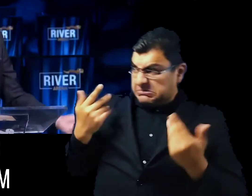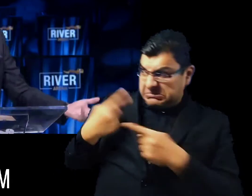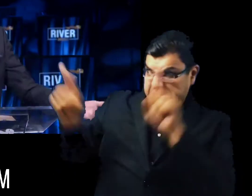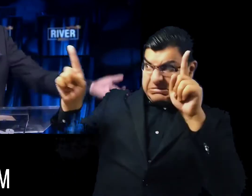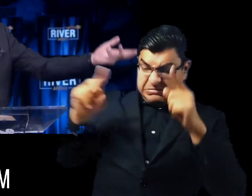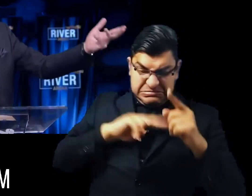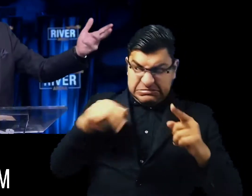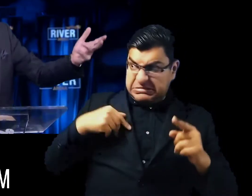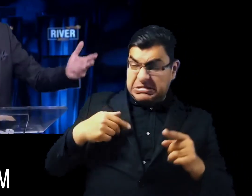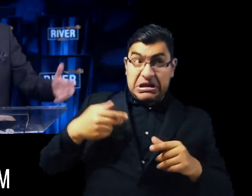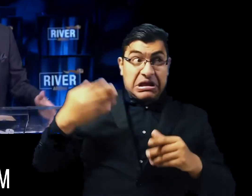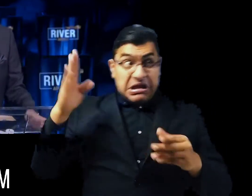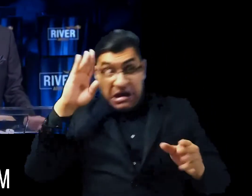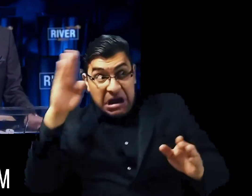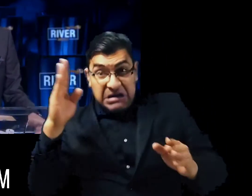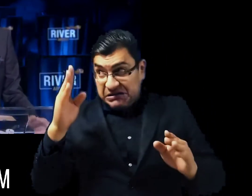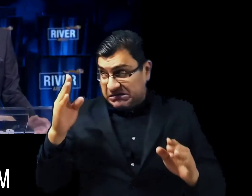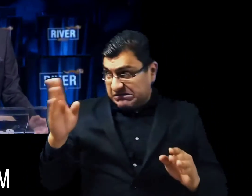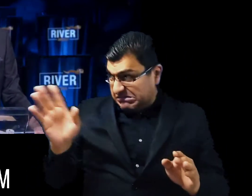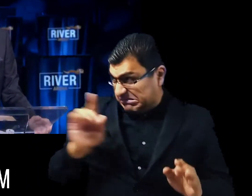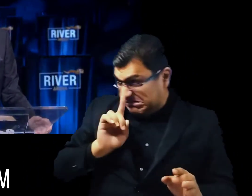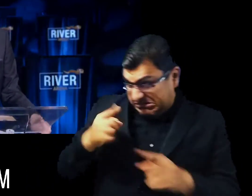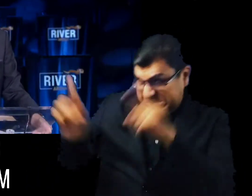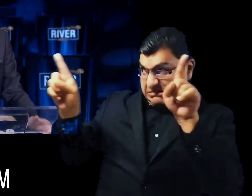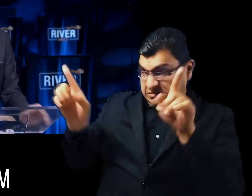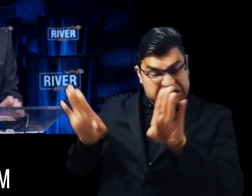no saludas como nosotros.